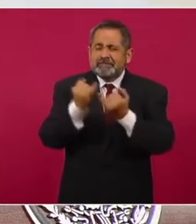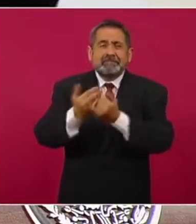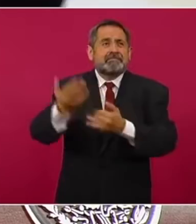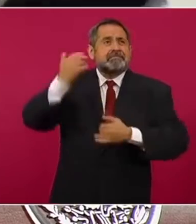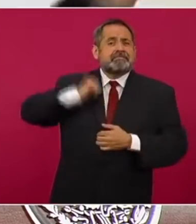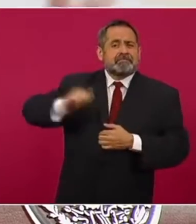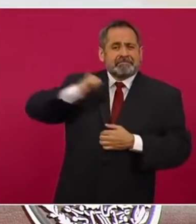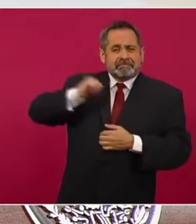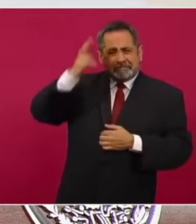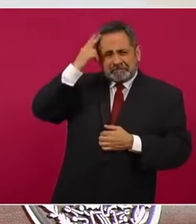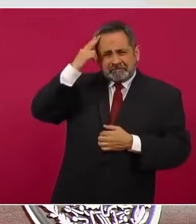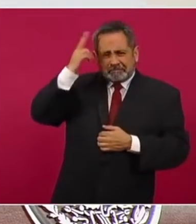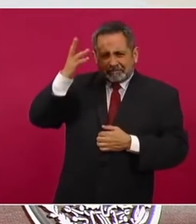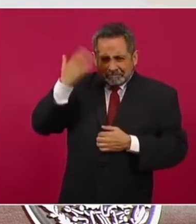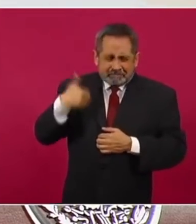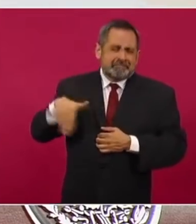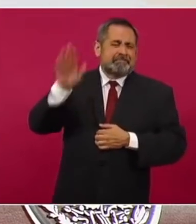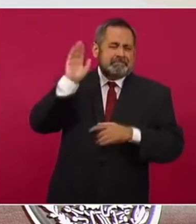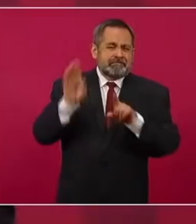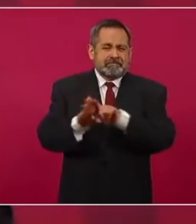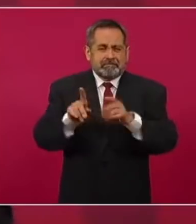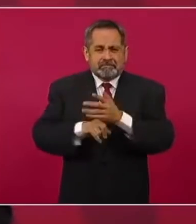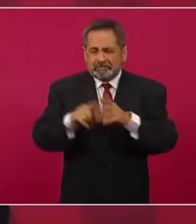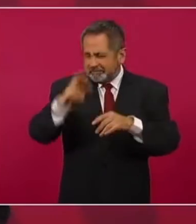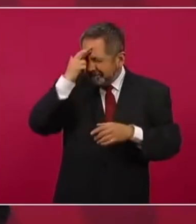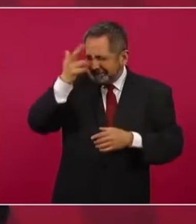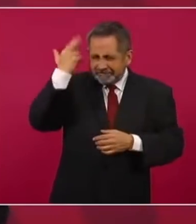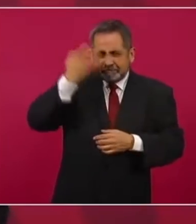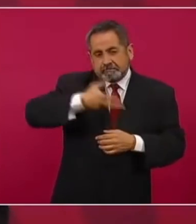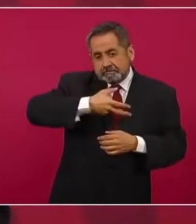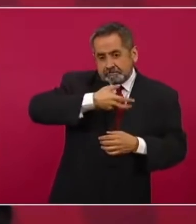Así era antes. Los tapados.